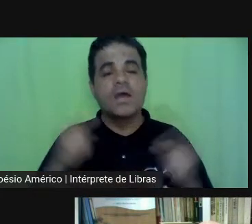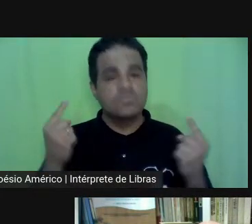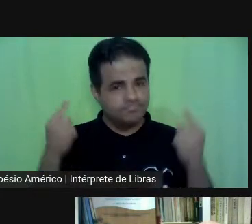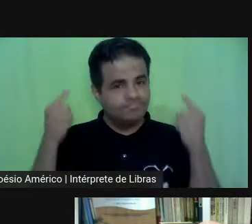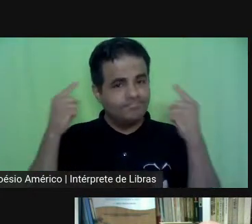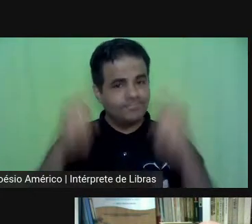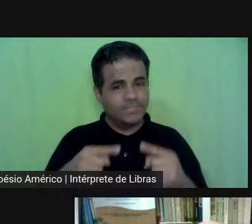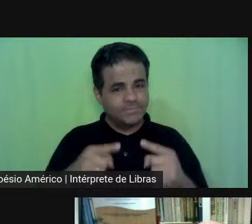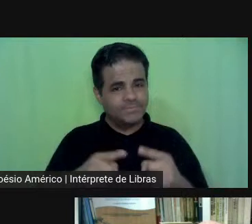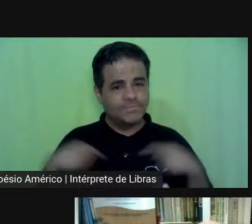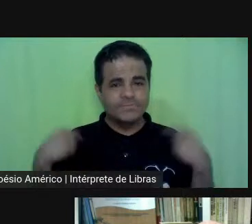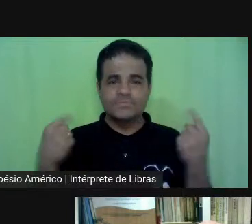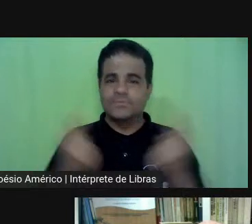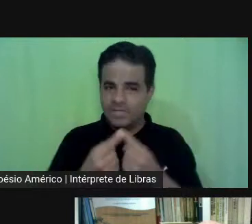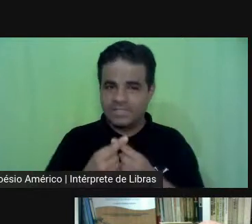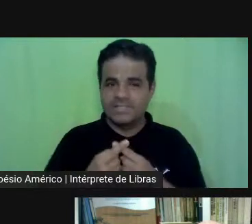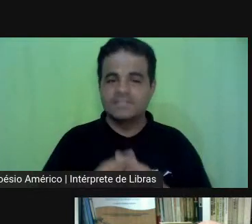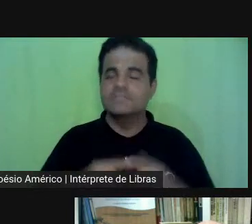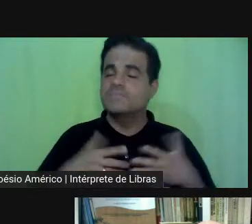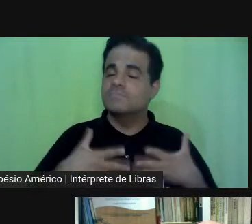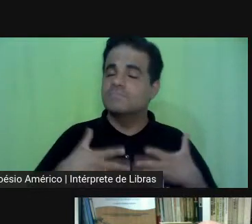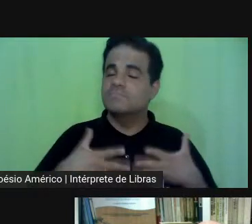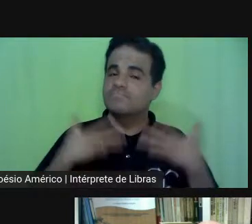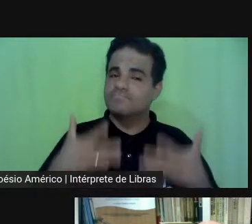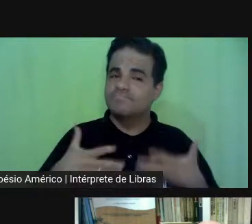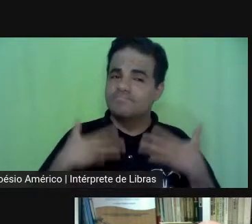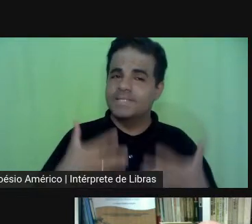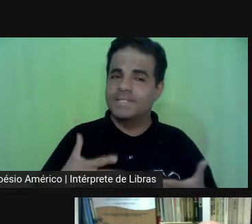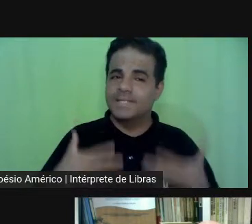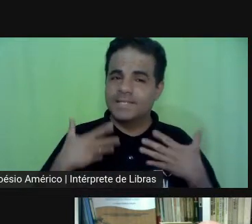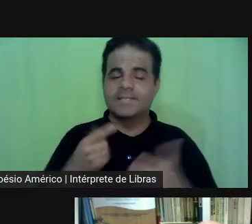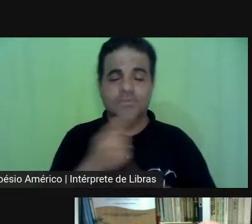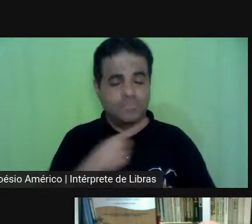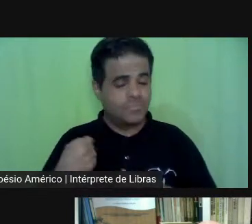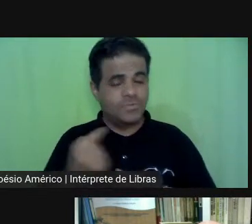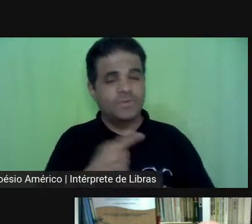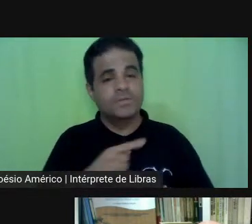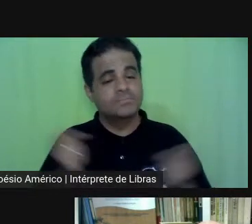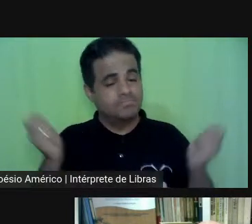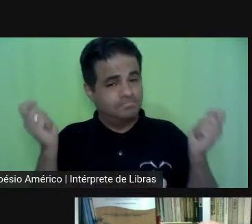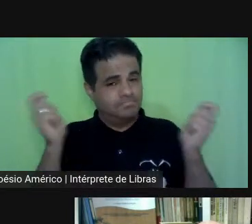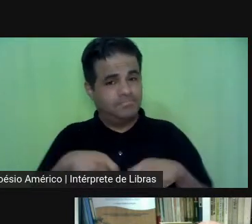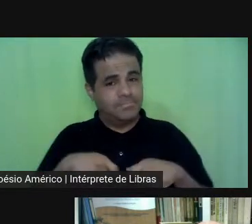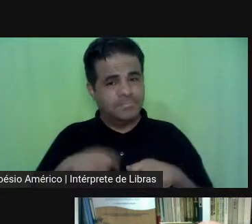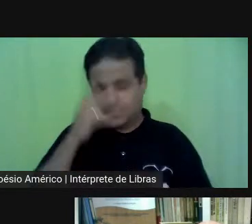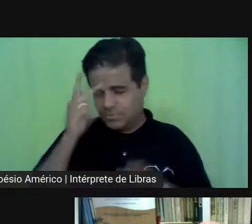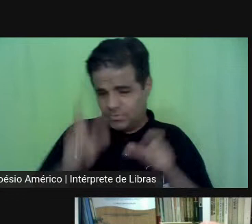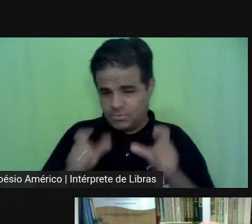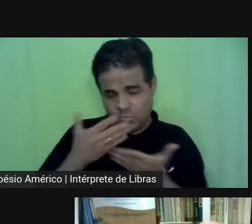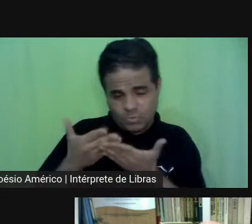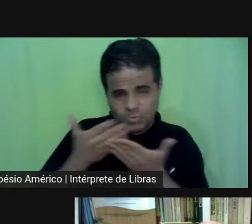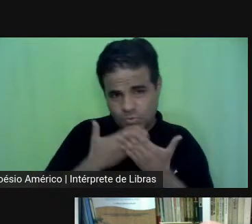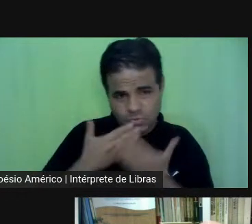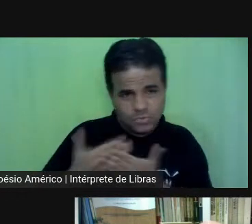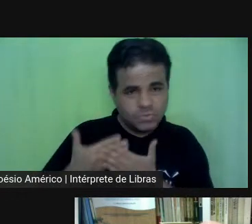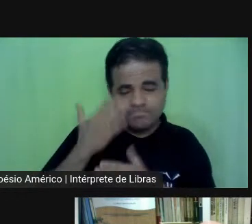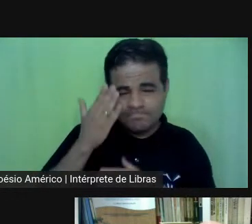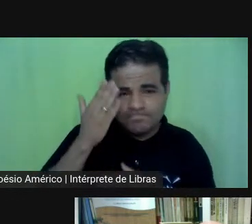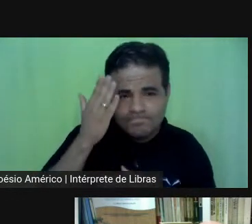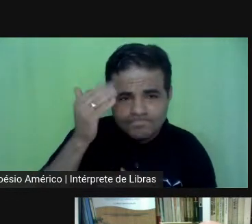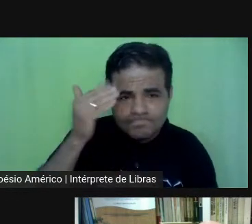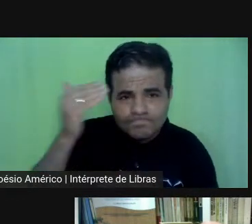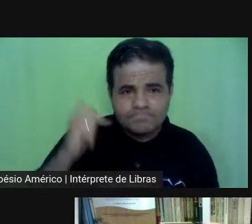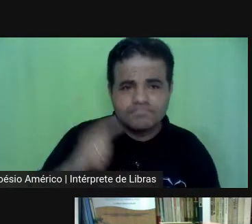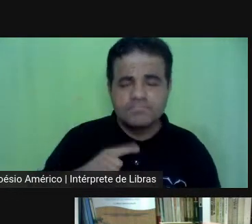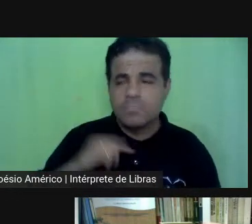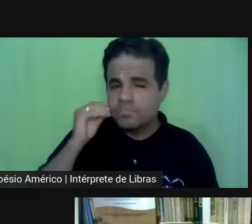además de alegría qué estudiosos y javier subir y tenía